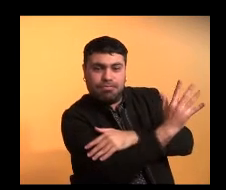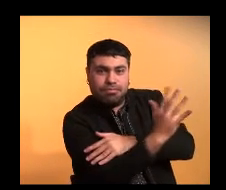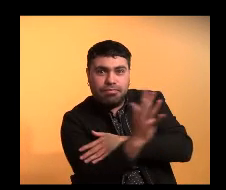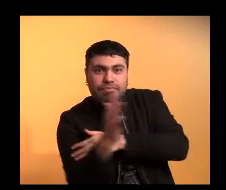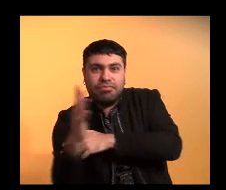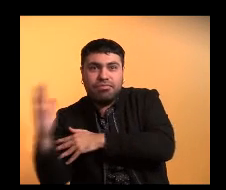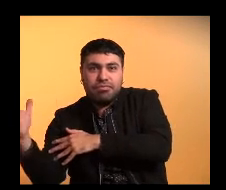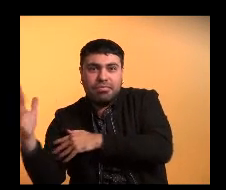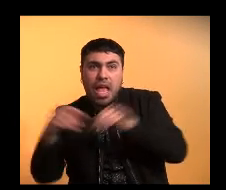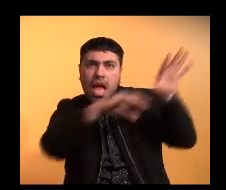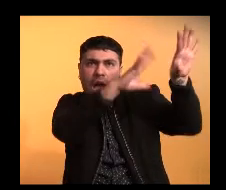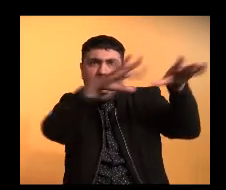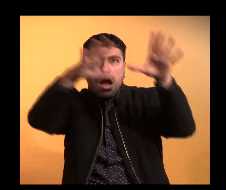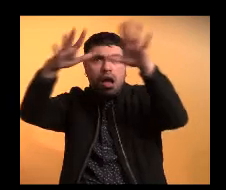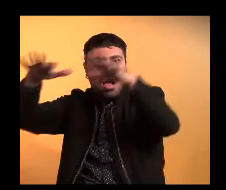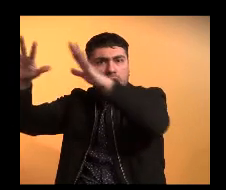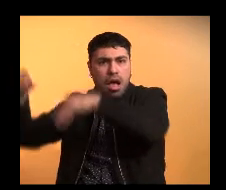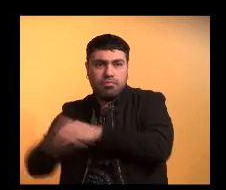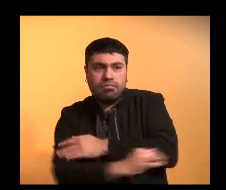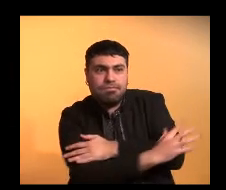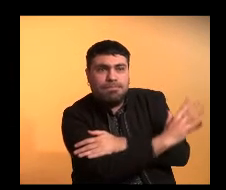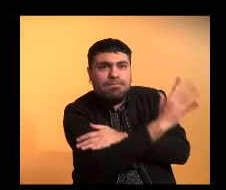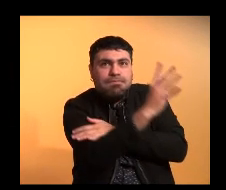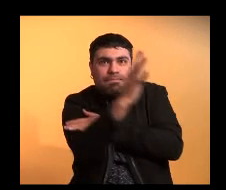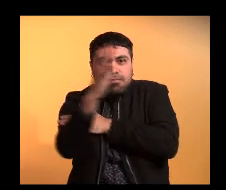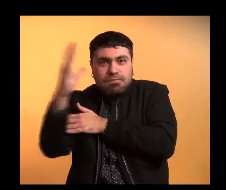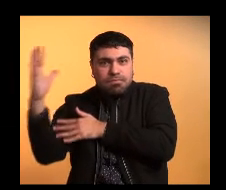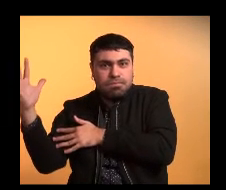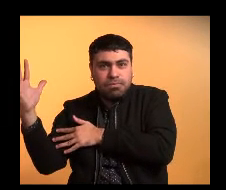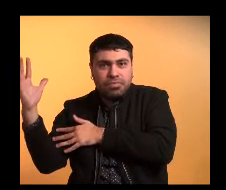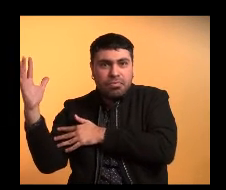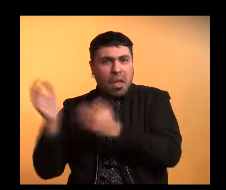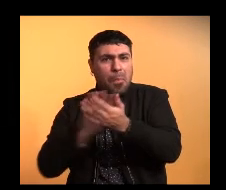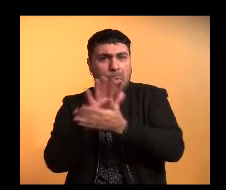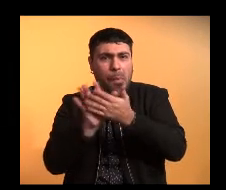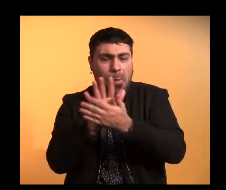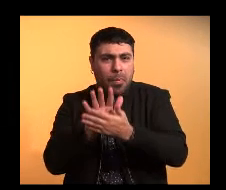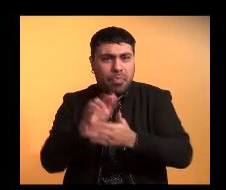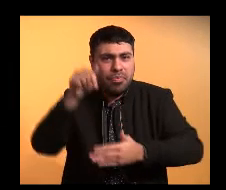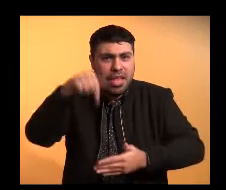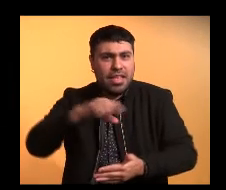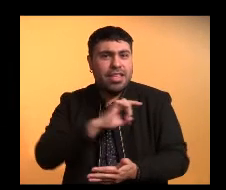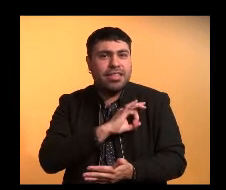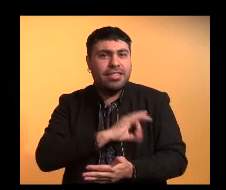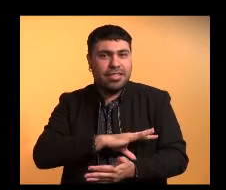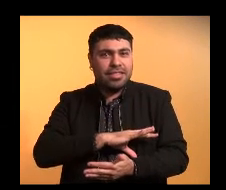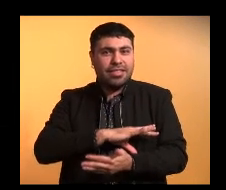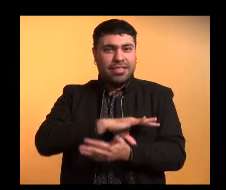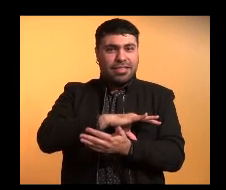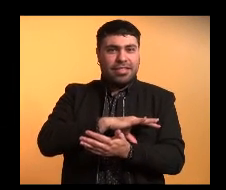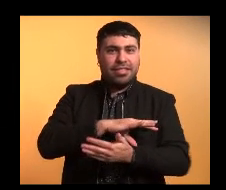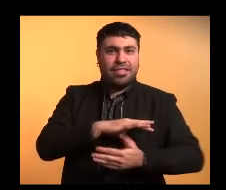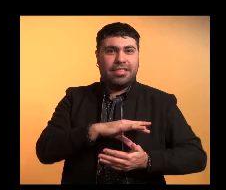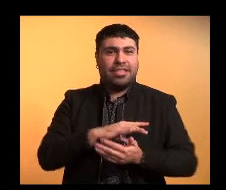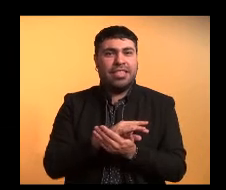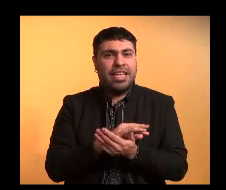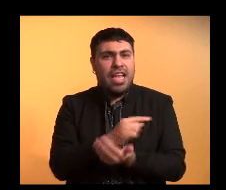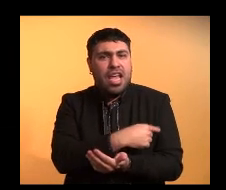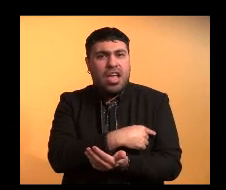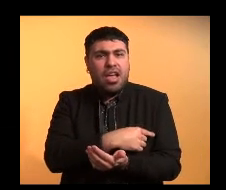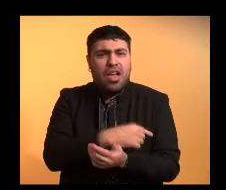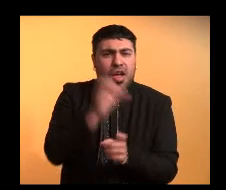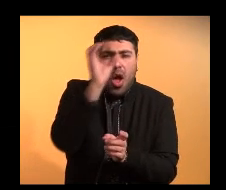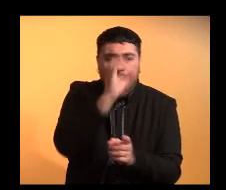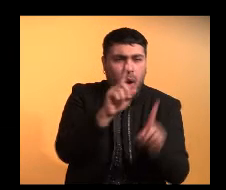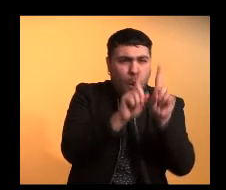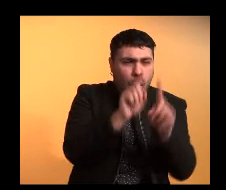submarinos. Y para las personas que están acá en la charla y que son de Chile, habrán escuchado más de alguna vez de los güiros, ¿cierto?